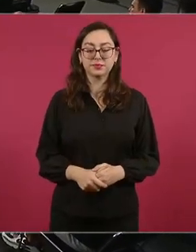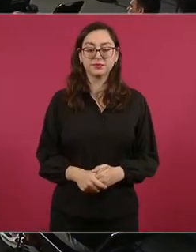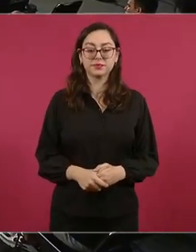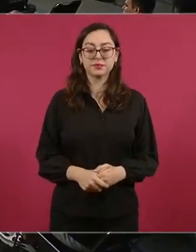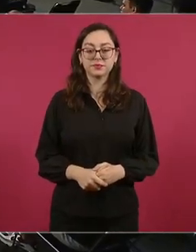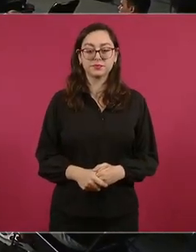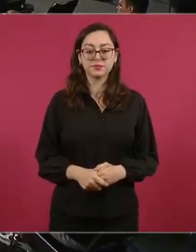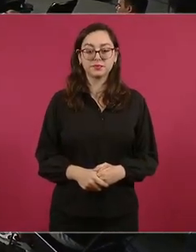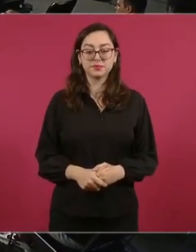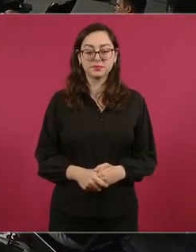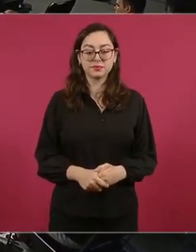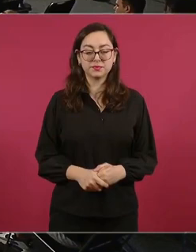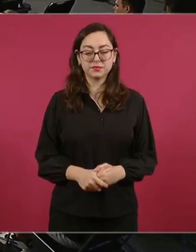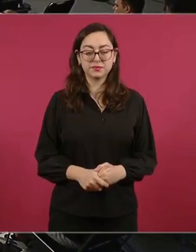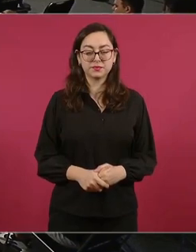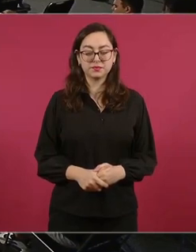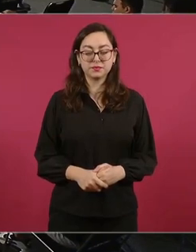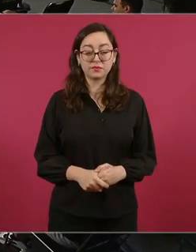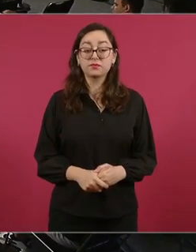Fue como en el